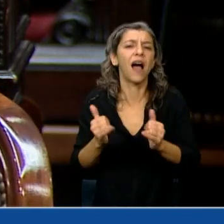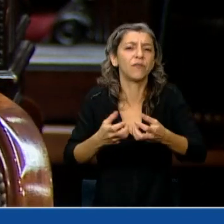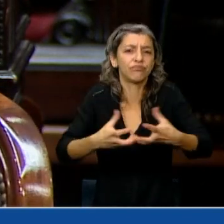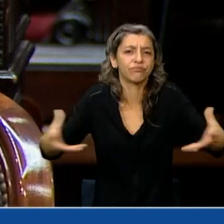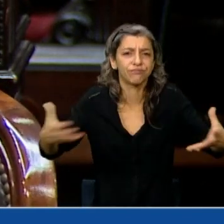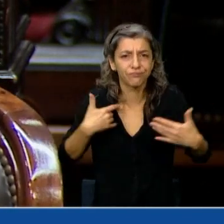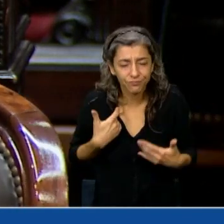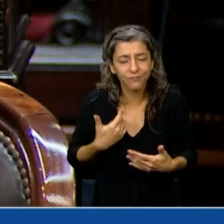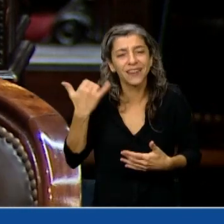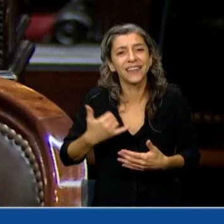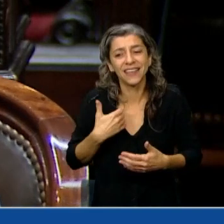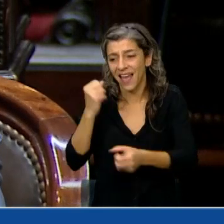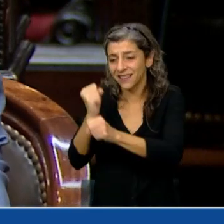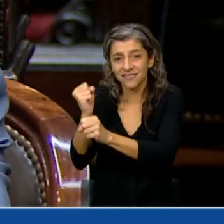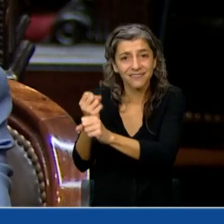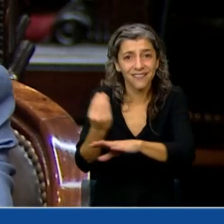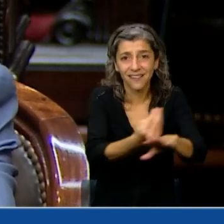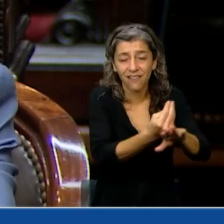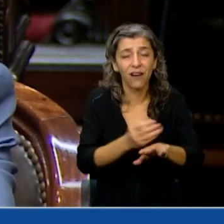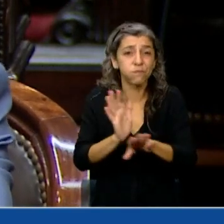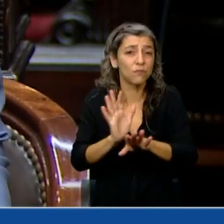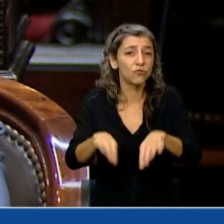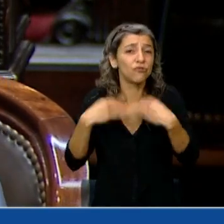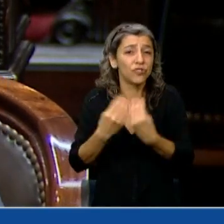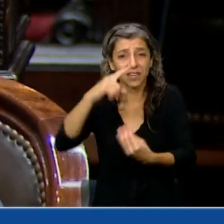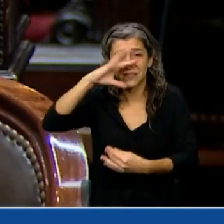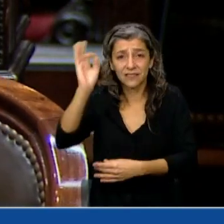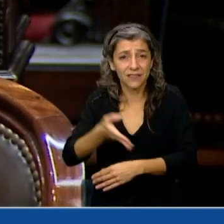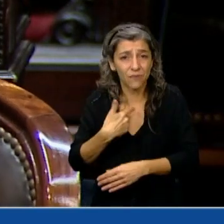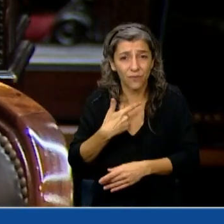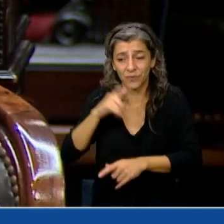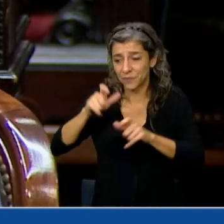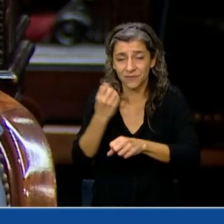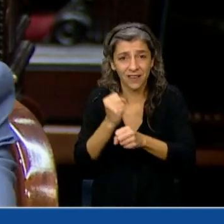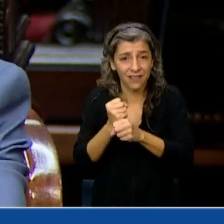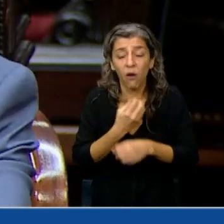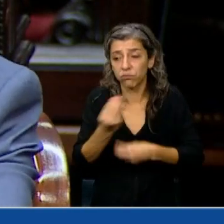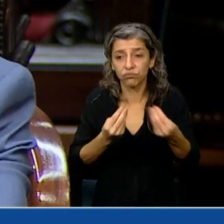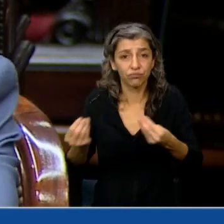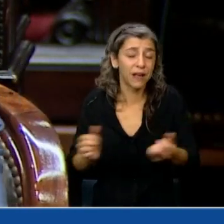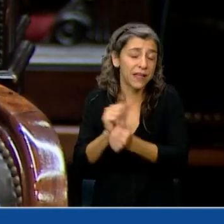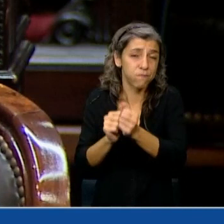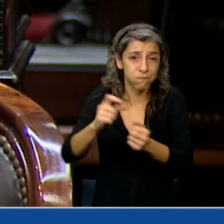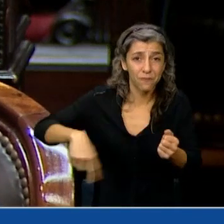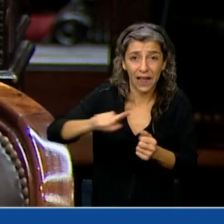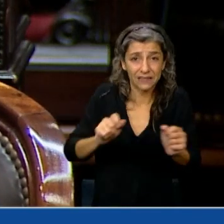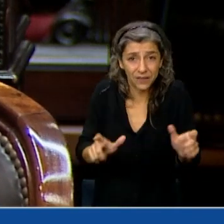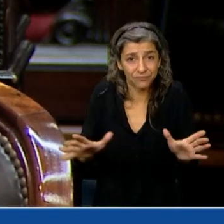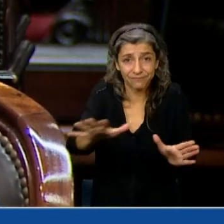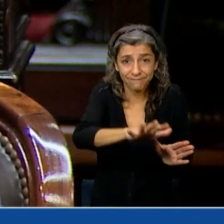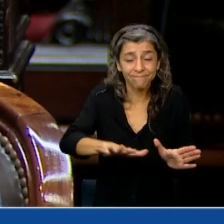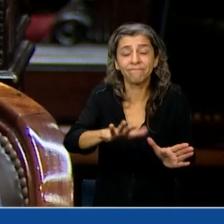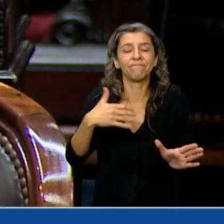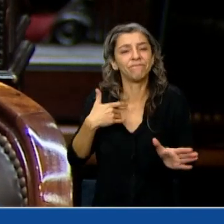Argentina. Y hemos presentado un proyecto, el 2149 de este año, del 23, una representación de